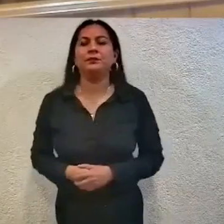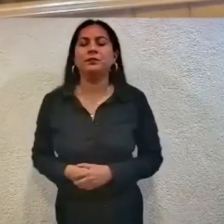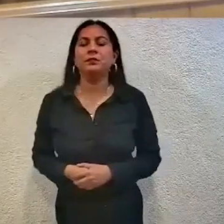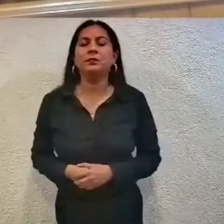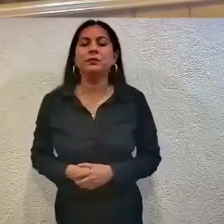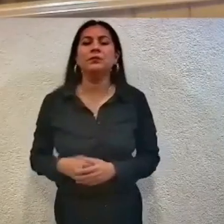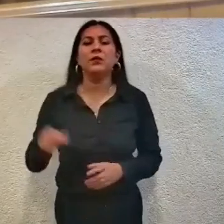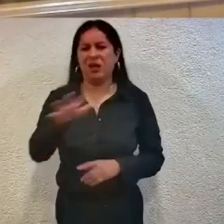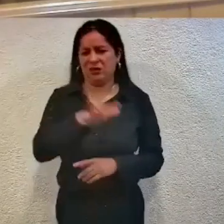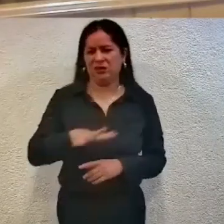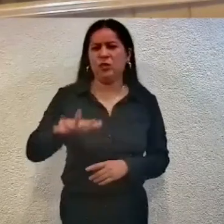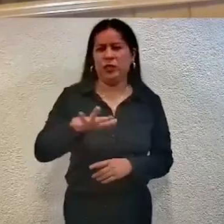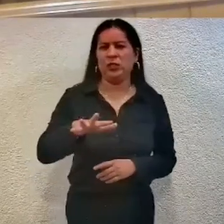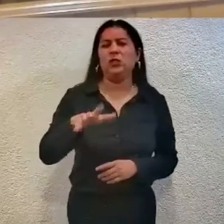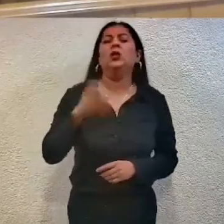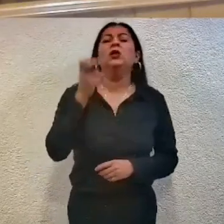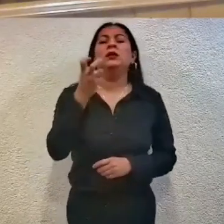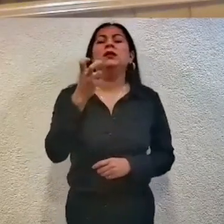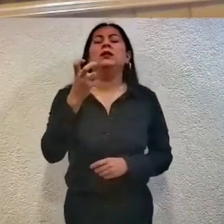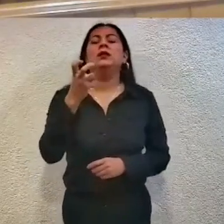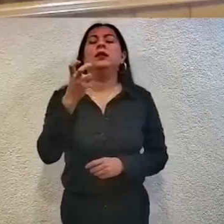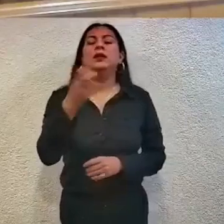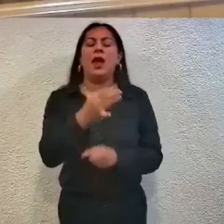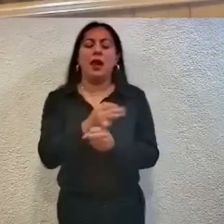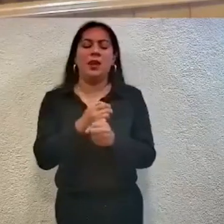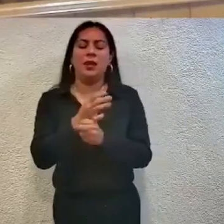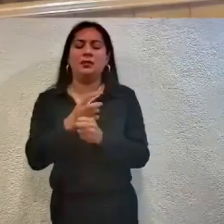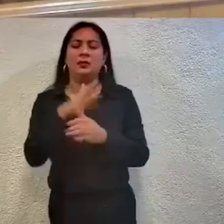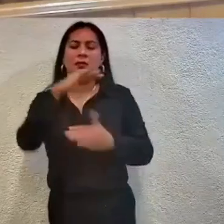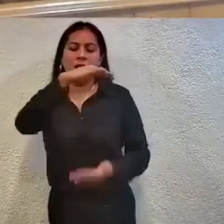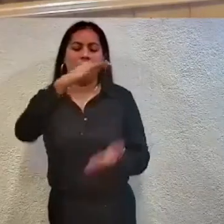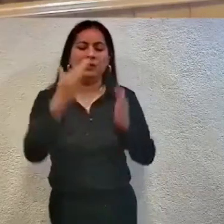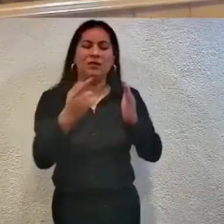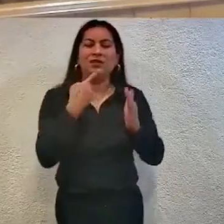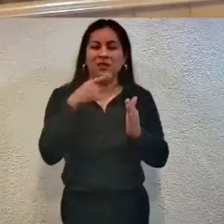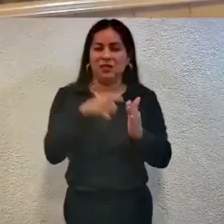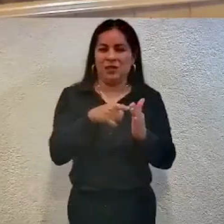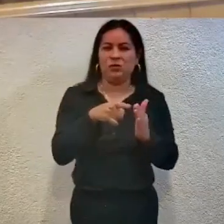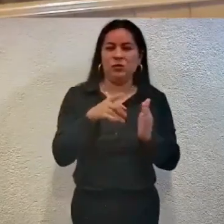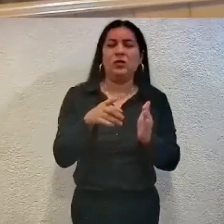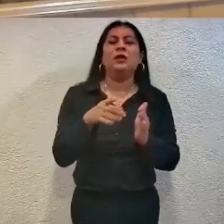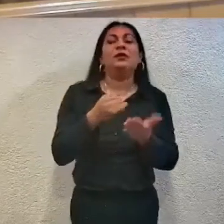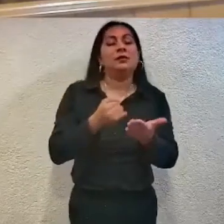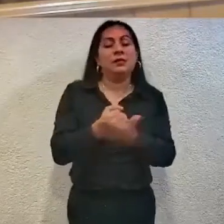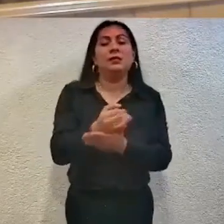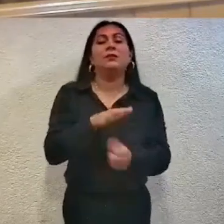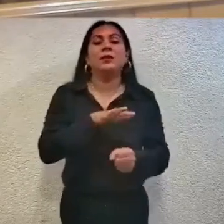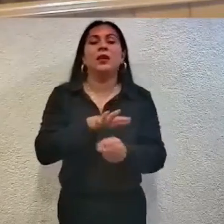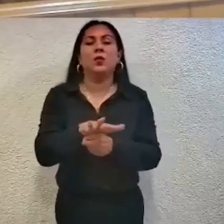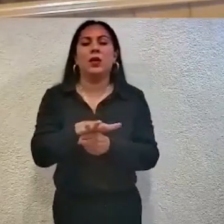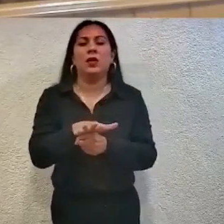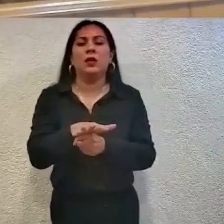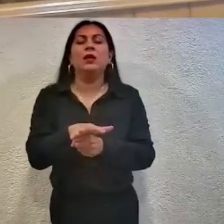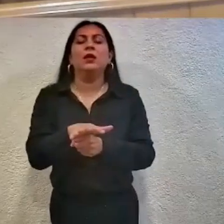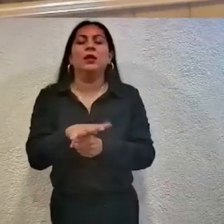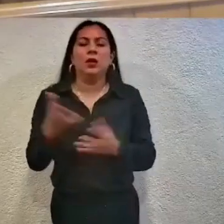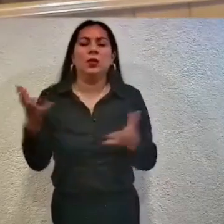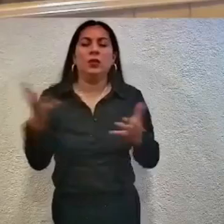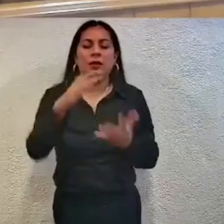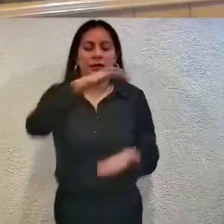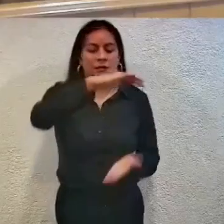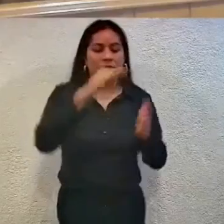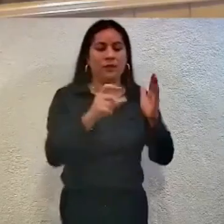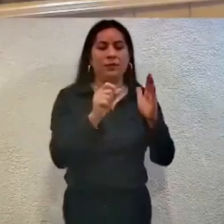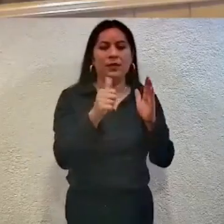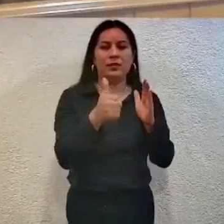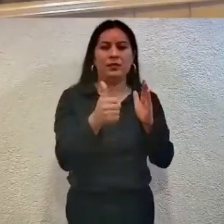2651 básica. En ese sentido, derivado del análisis de las casillas impugnadas, se determina lo